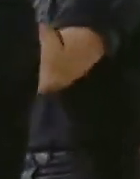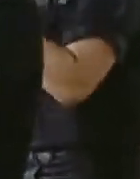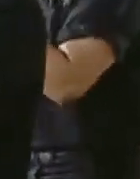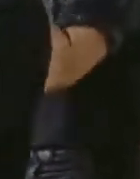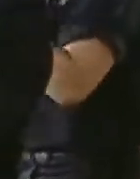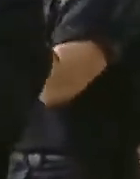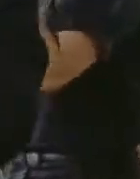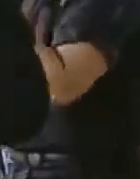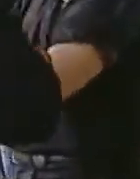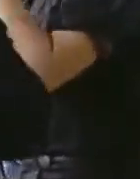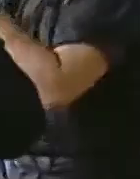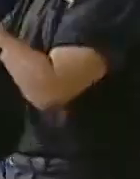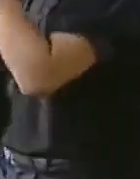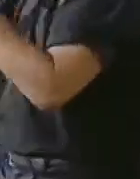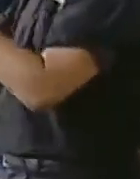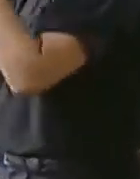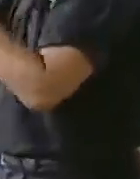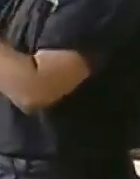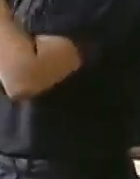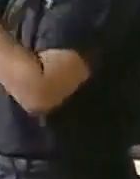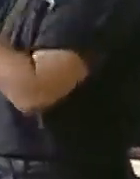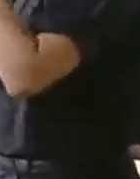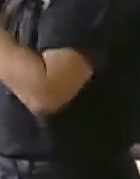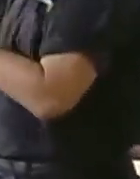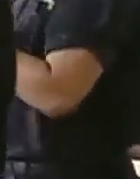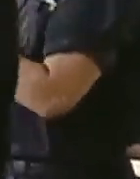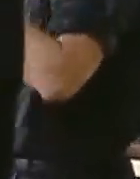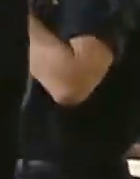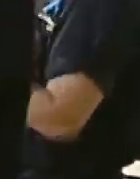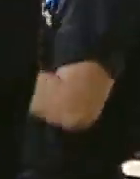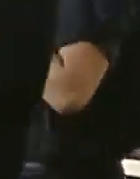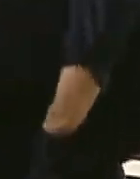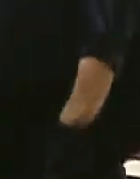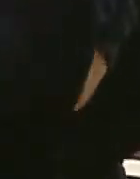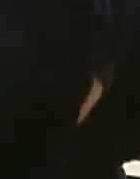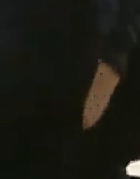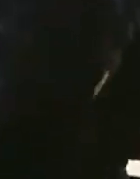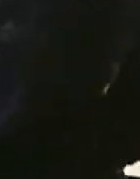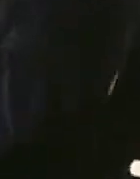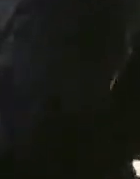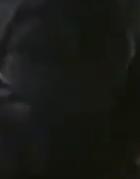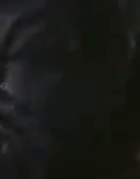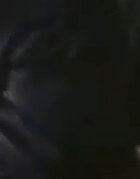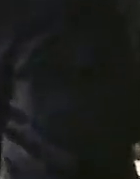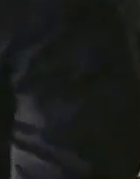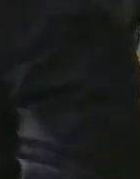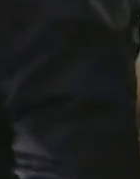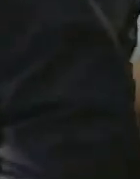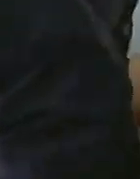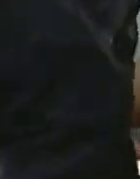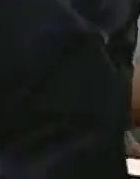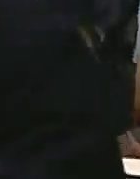están dando con la música llanera y el verso del negro blanco.